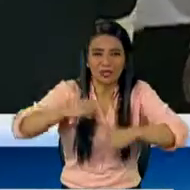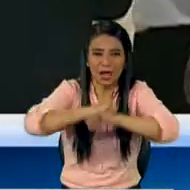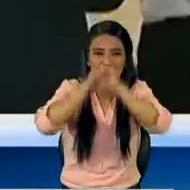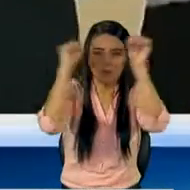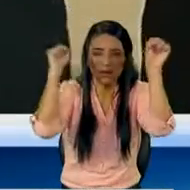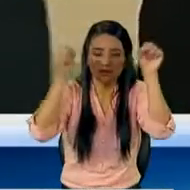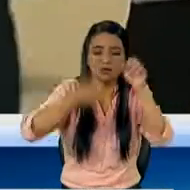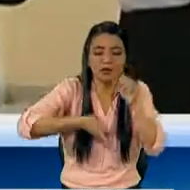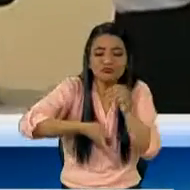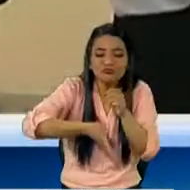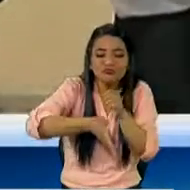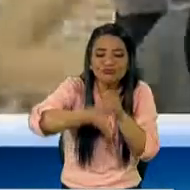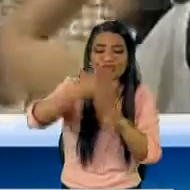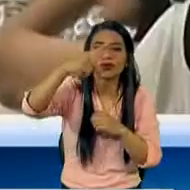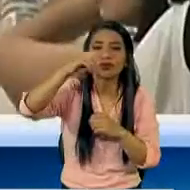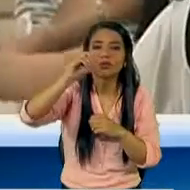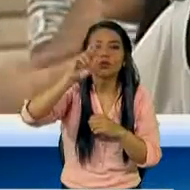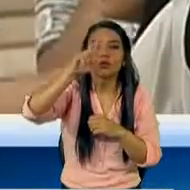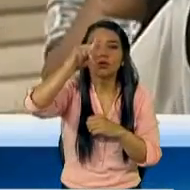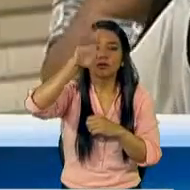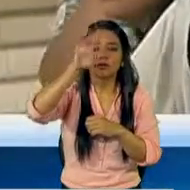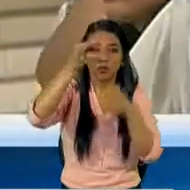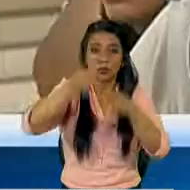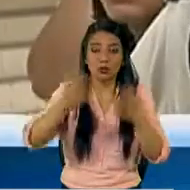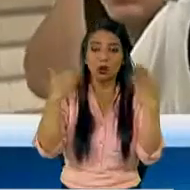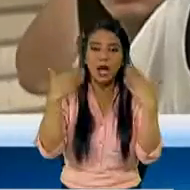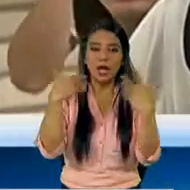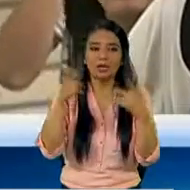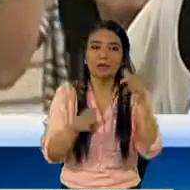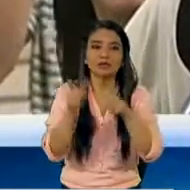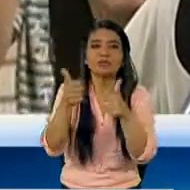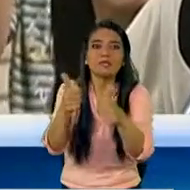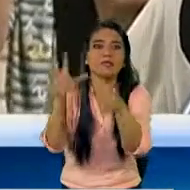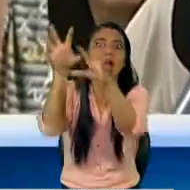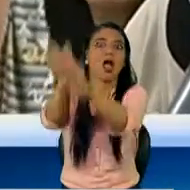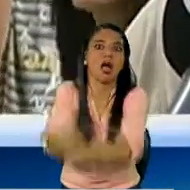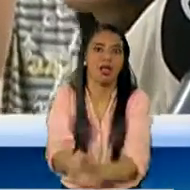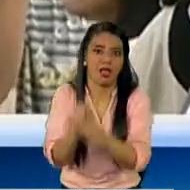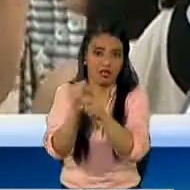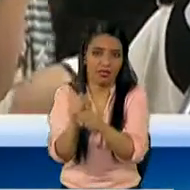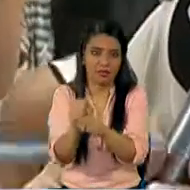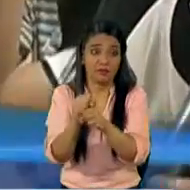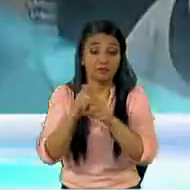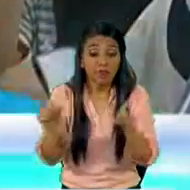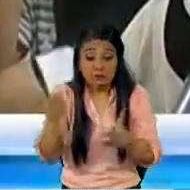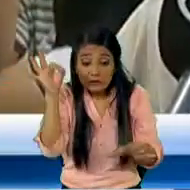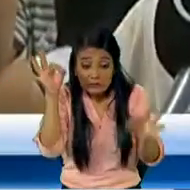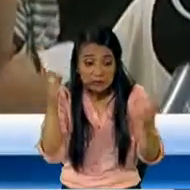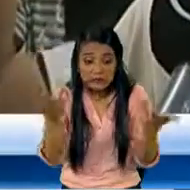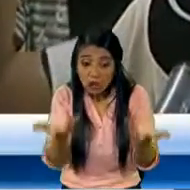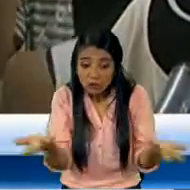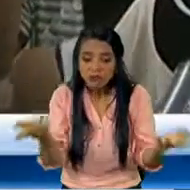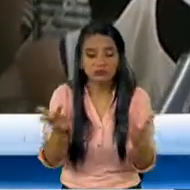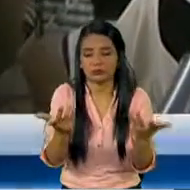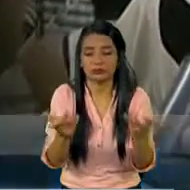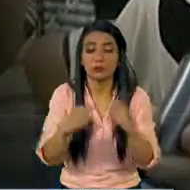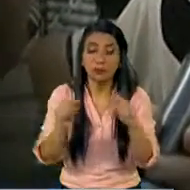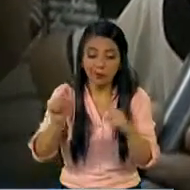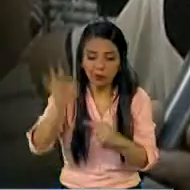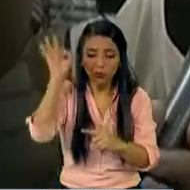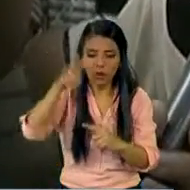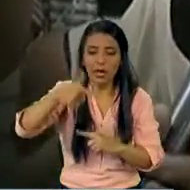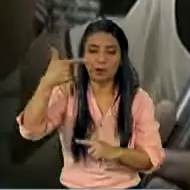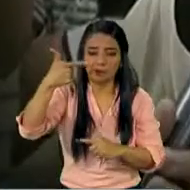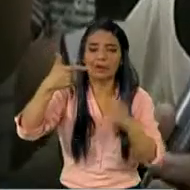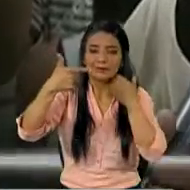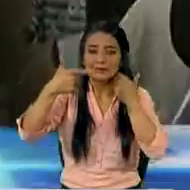por la calle Portete. Vimos las evidencias, ya las había botado, no se las encontró, pero encontraron el arma de fuego